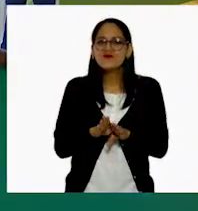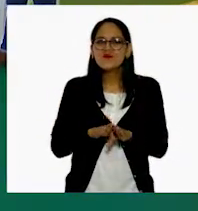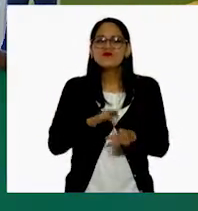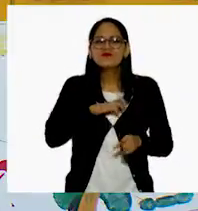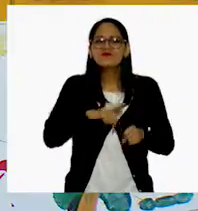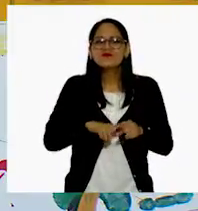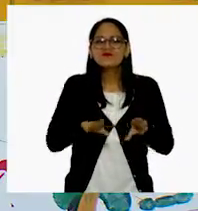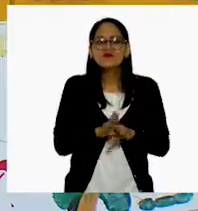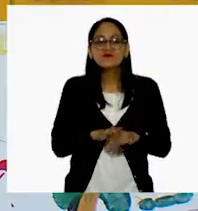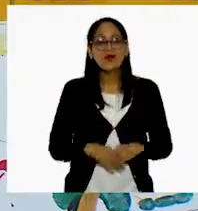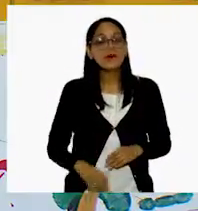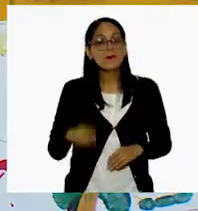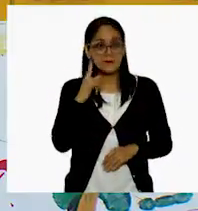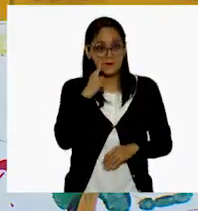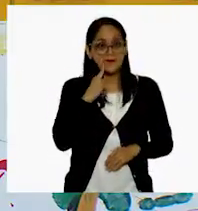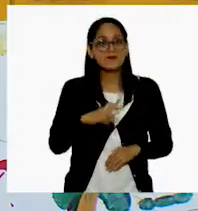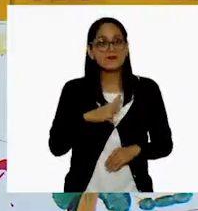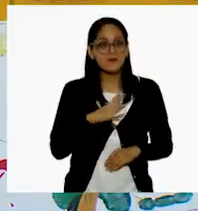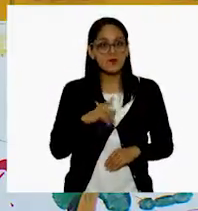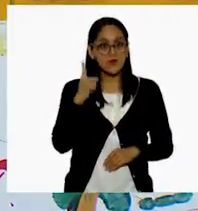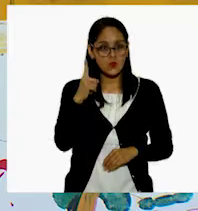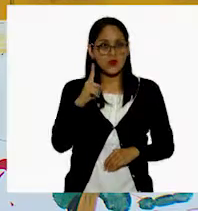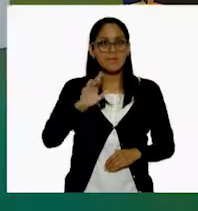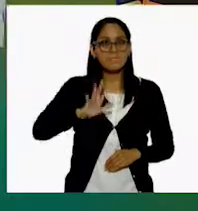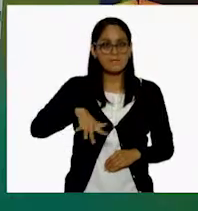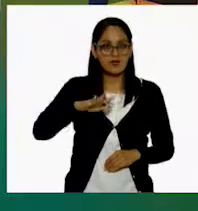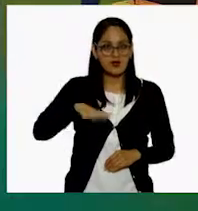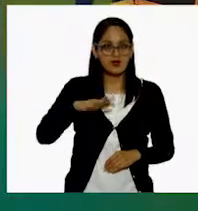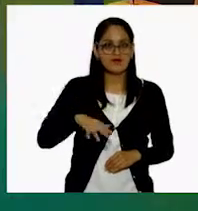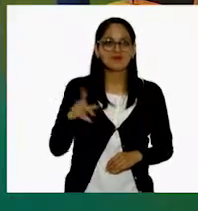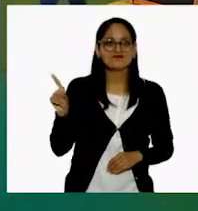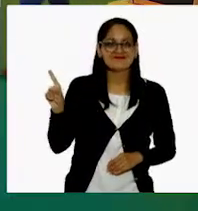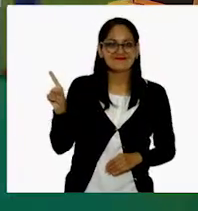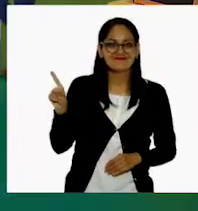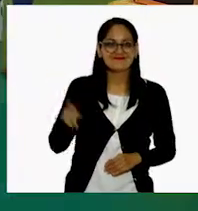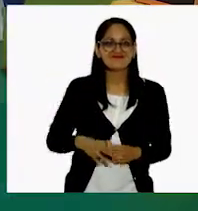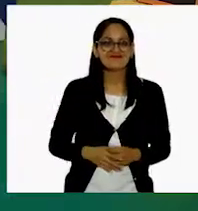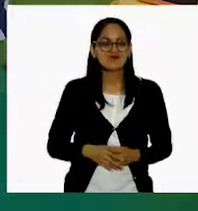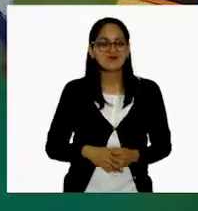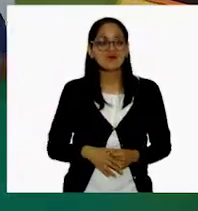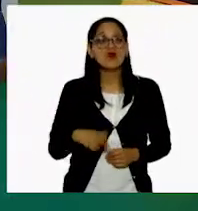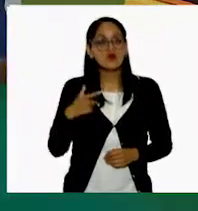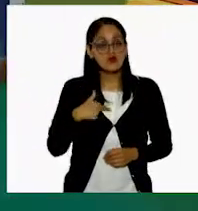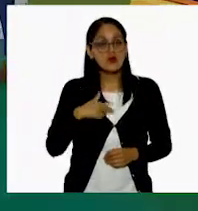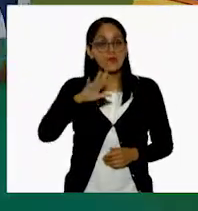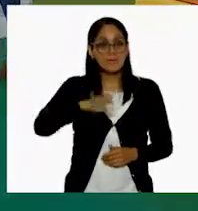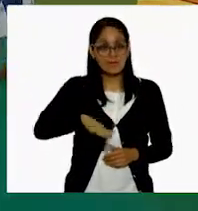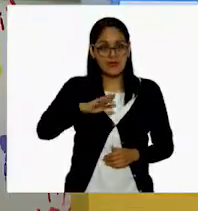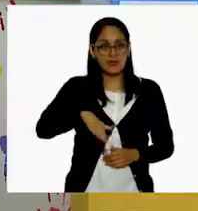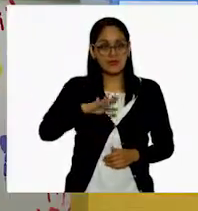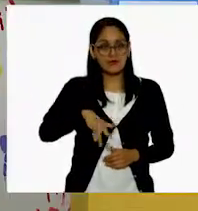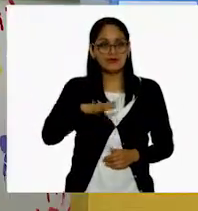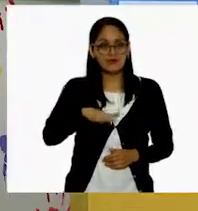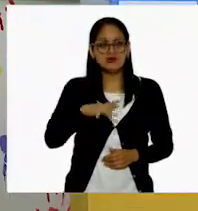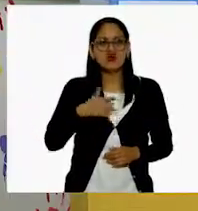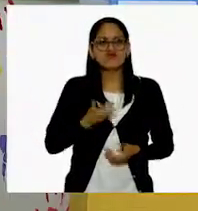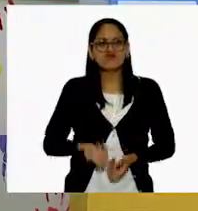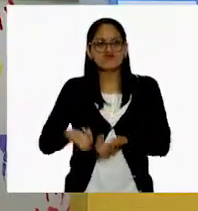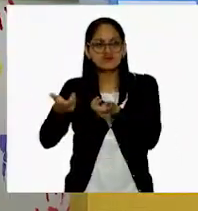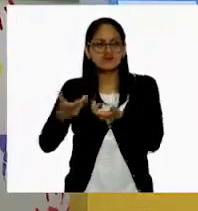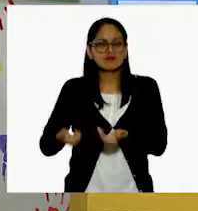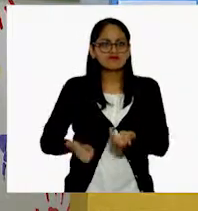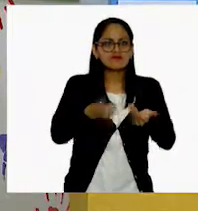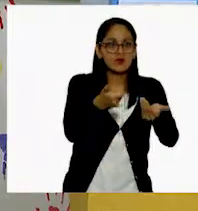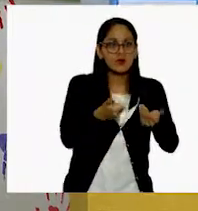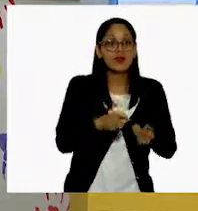¿Cómo, maestra? Aquí tengo una pelota. ¿Okay? Ajá. Yo lanzaré la pelota a cualquiera de ustedes y a su